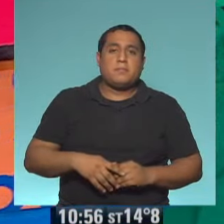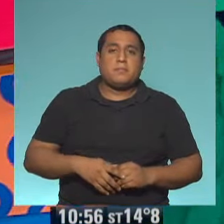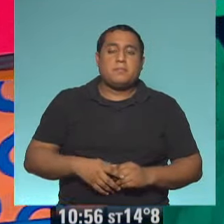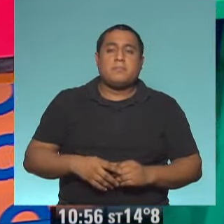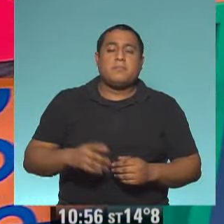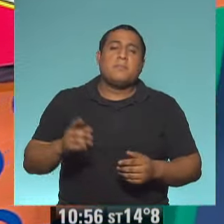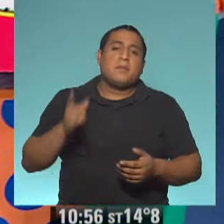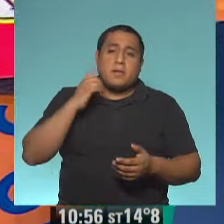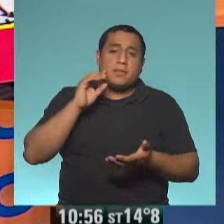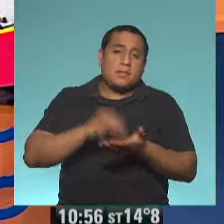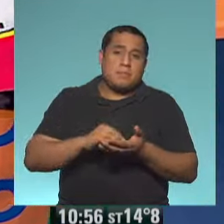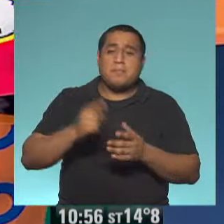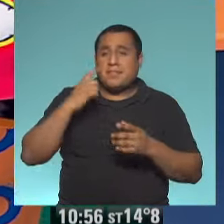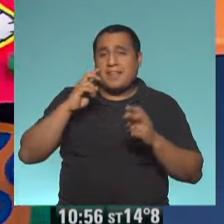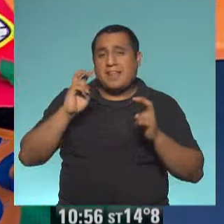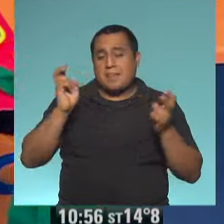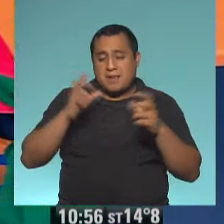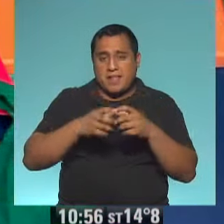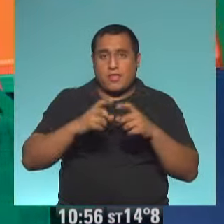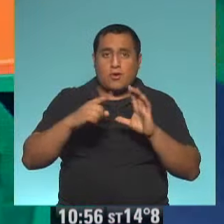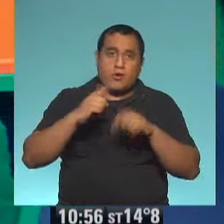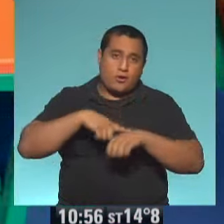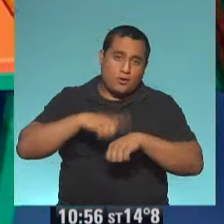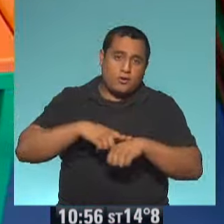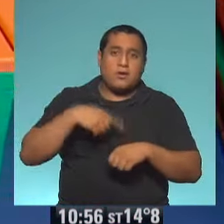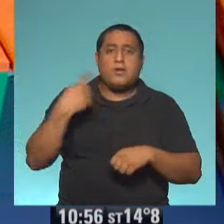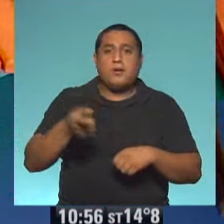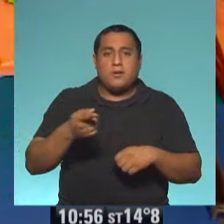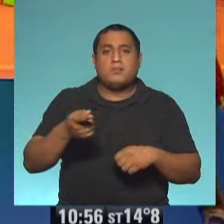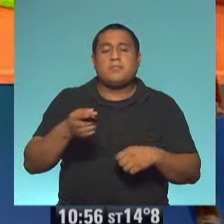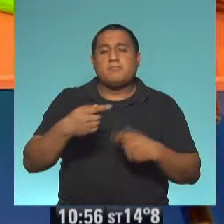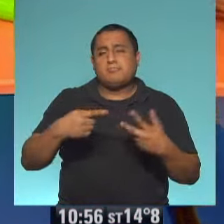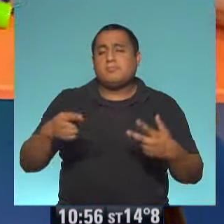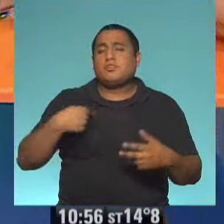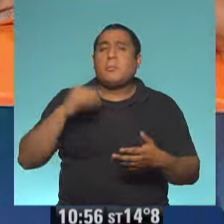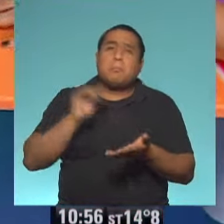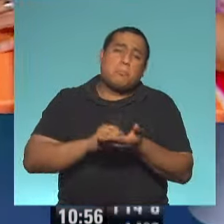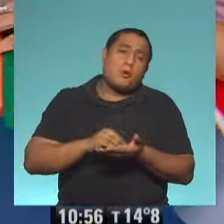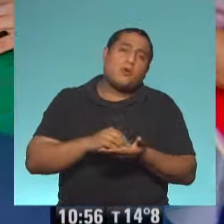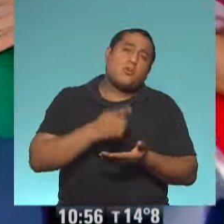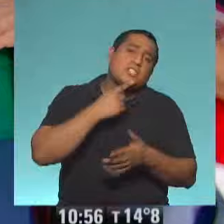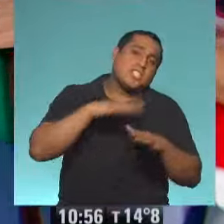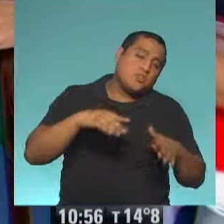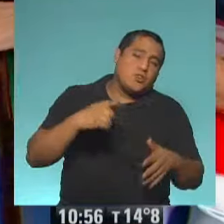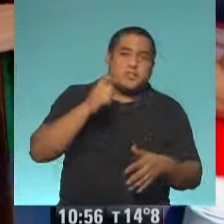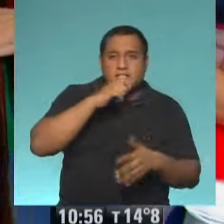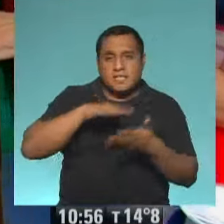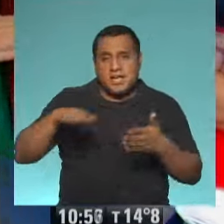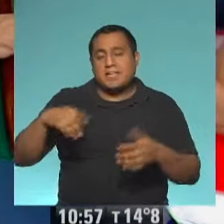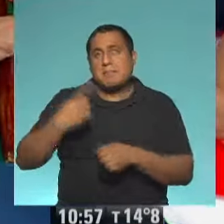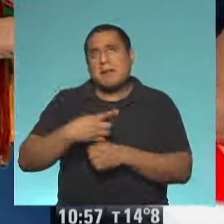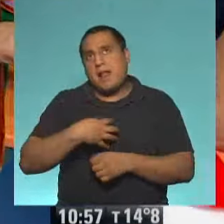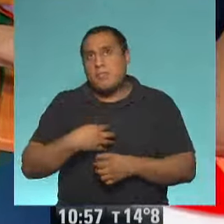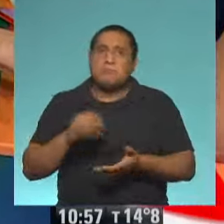lo que hay. Los despertadores, bien. El baile. Yo le voy a escribir chicos y chicas. Chicos y chicas. De primero, podemos poner un